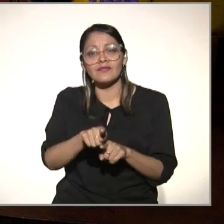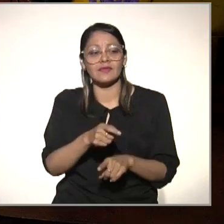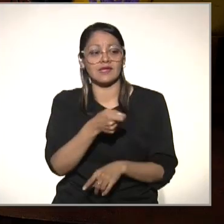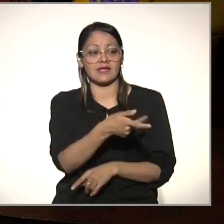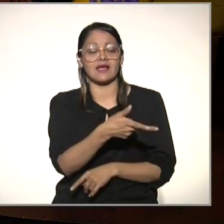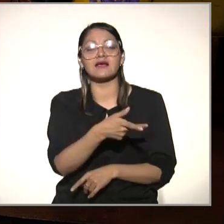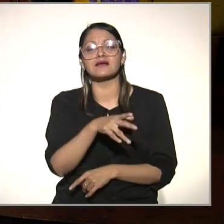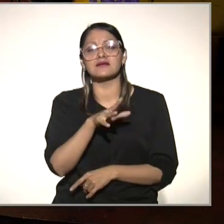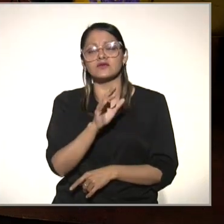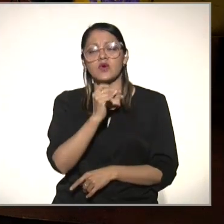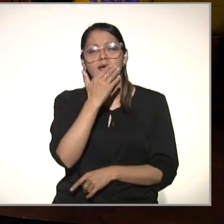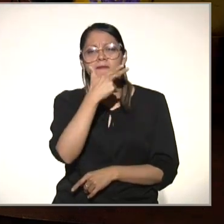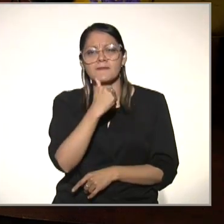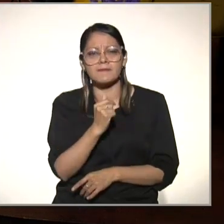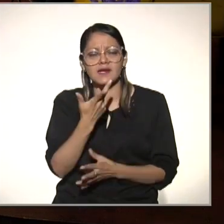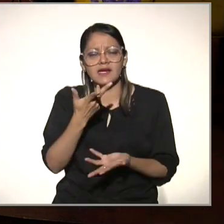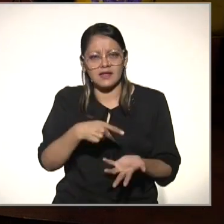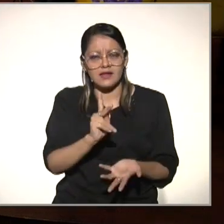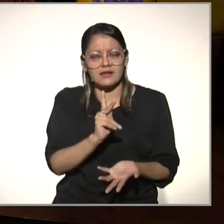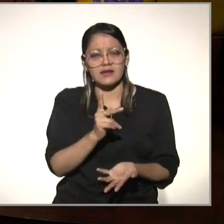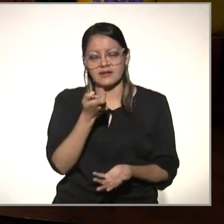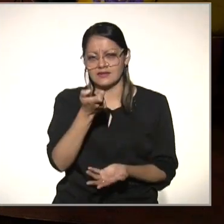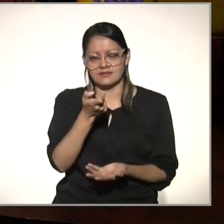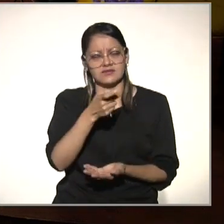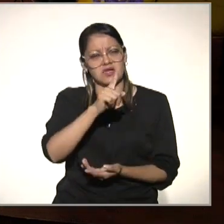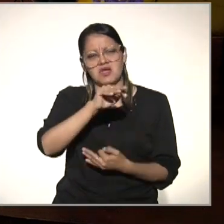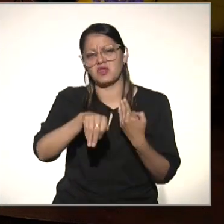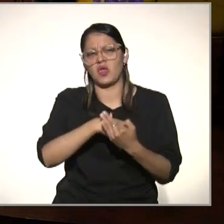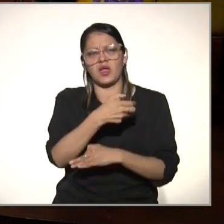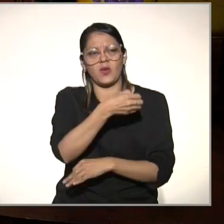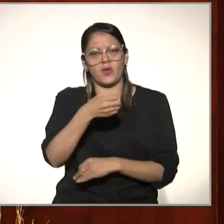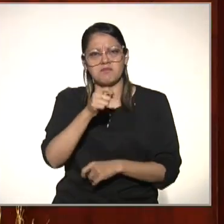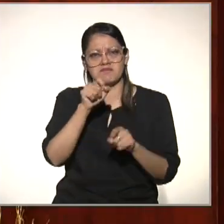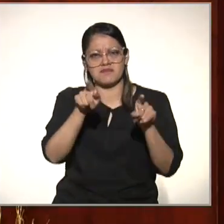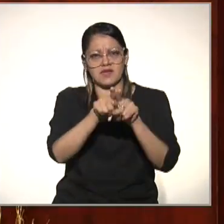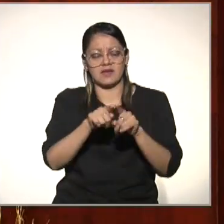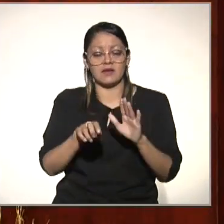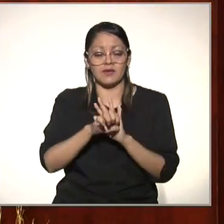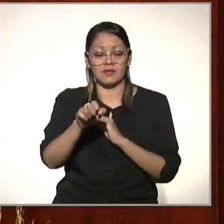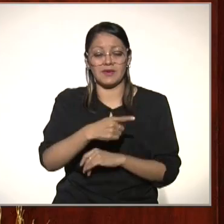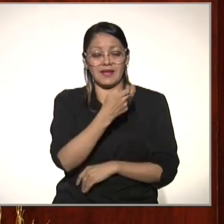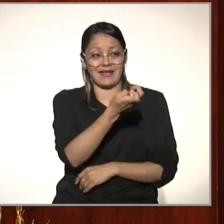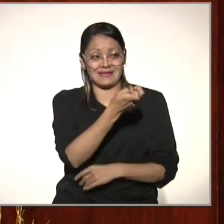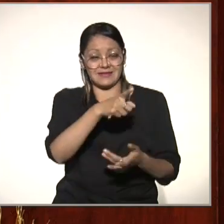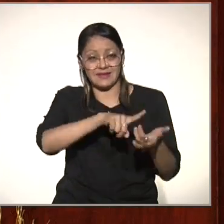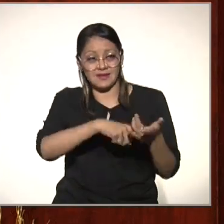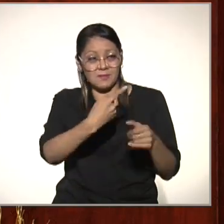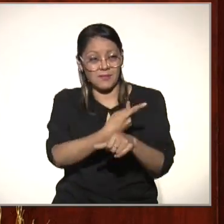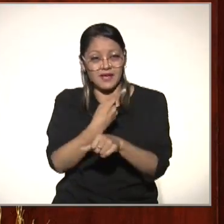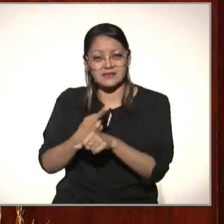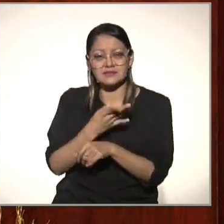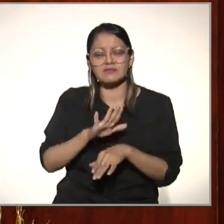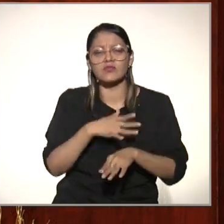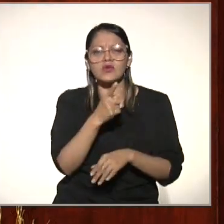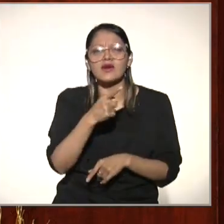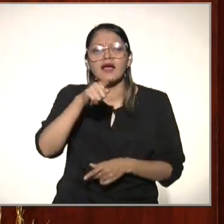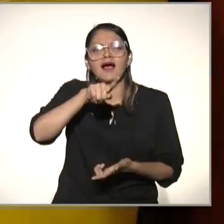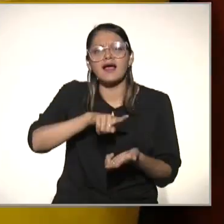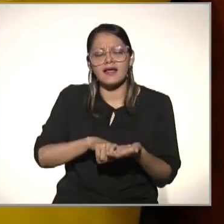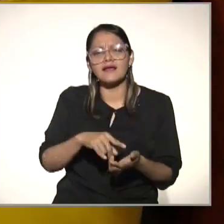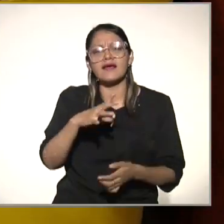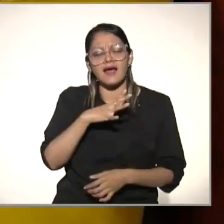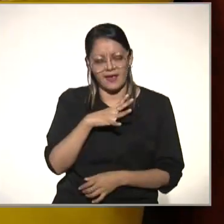masculina heterosexual. No hay que perder de vista que ese es el orden estructural. No hay que perder de vista que esas violencias que suceden es porque tenemos una